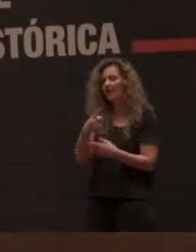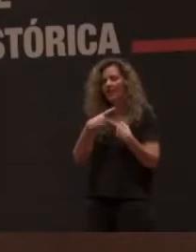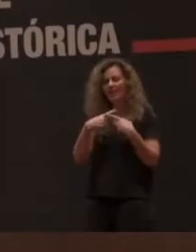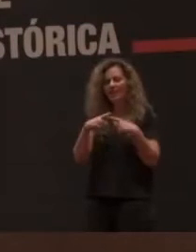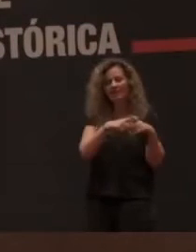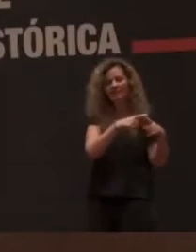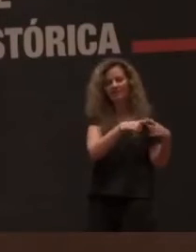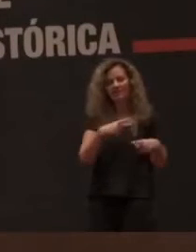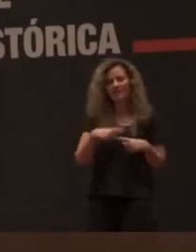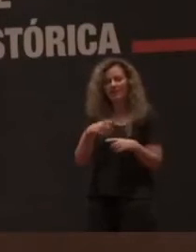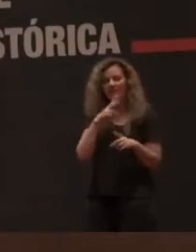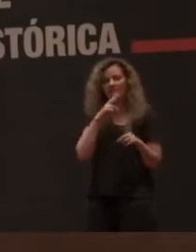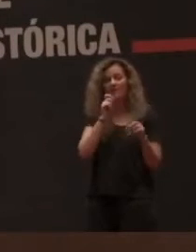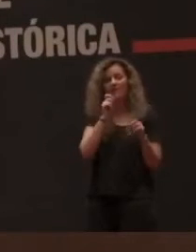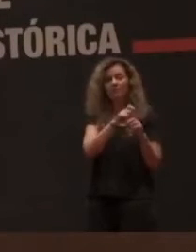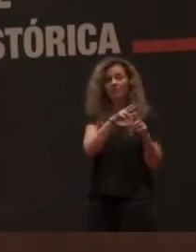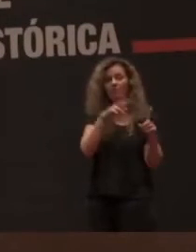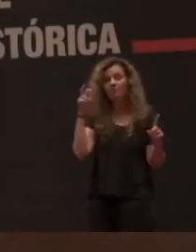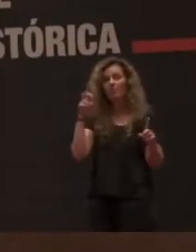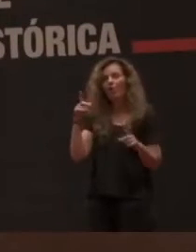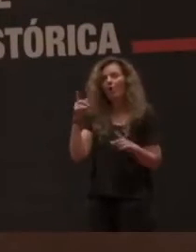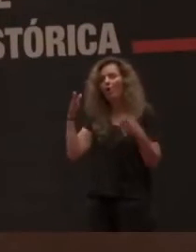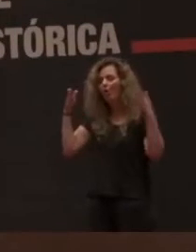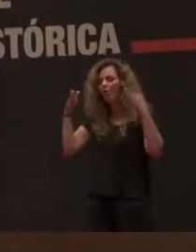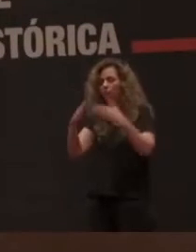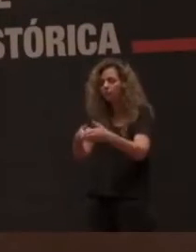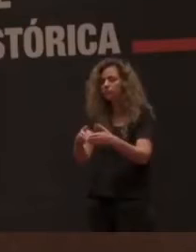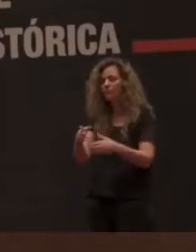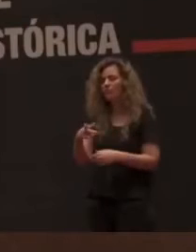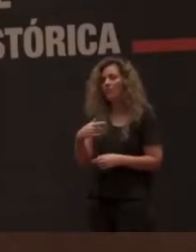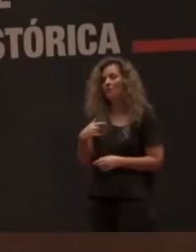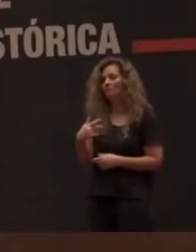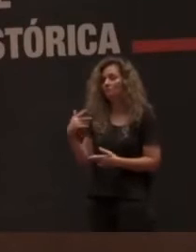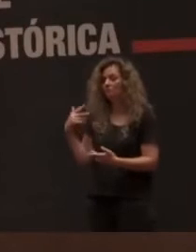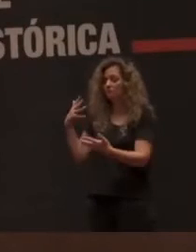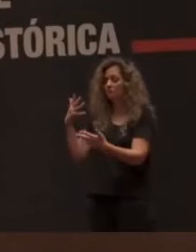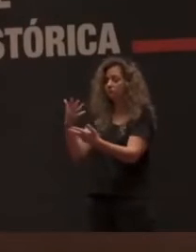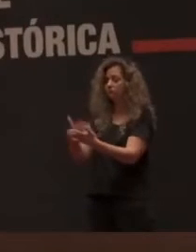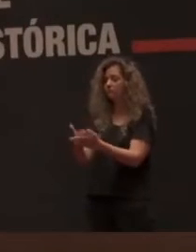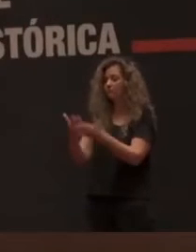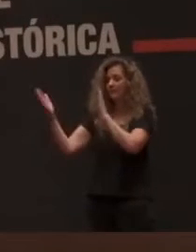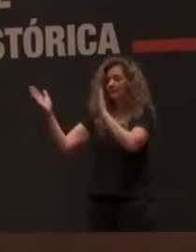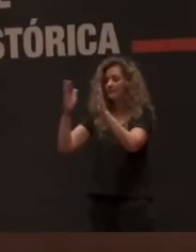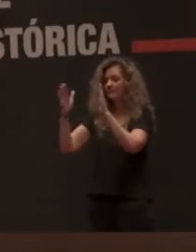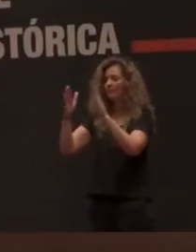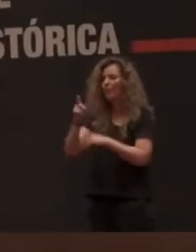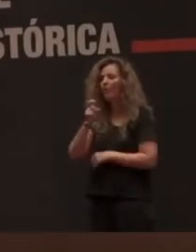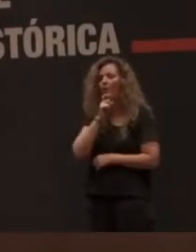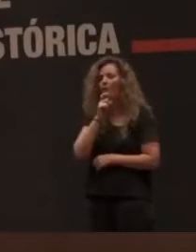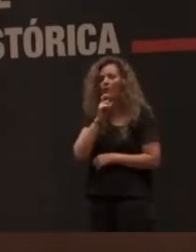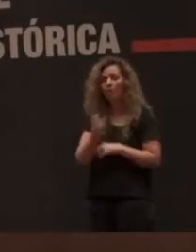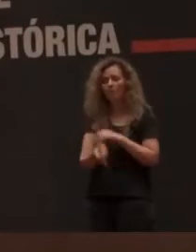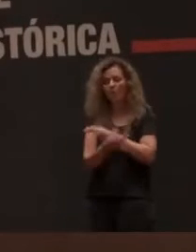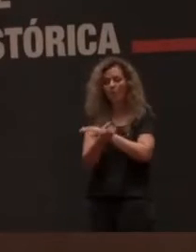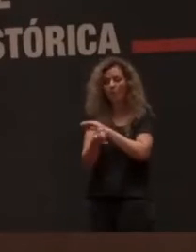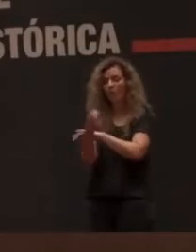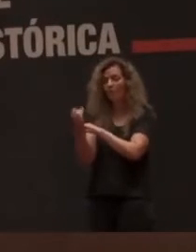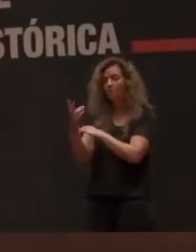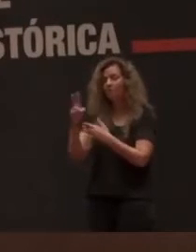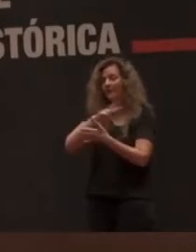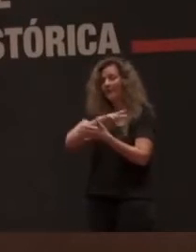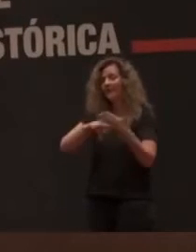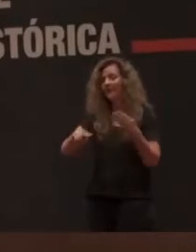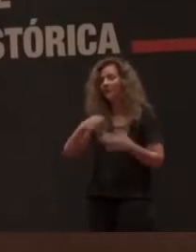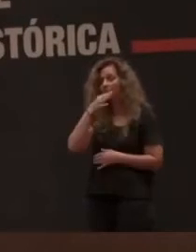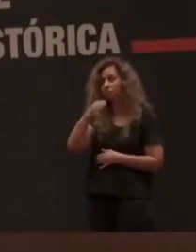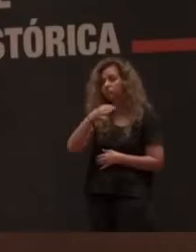dos diferentes discursos da transición a lo largo do tempo e un pouco como se elaboraron eses discursos en Galicia que